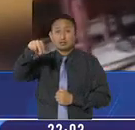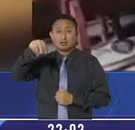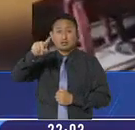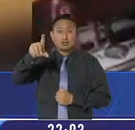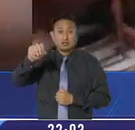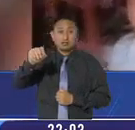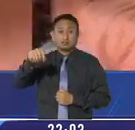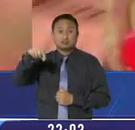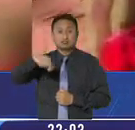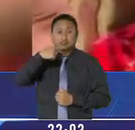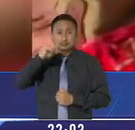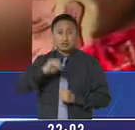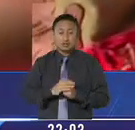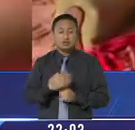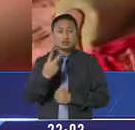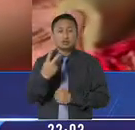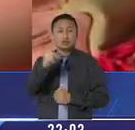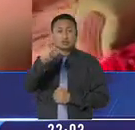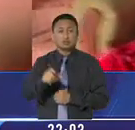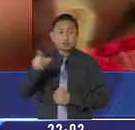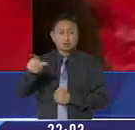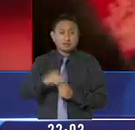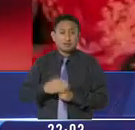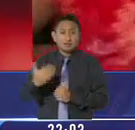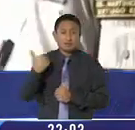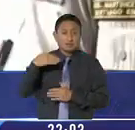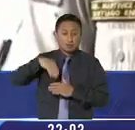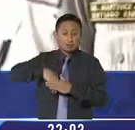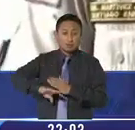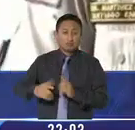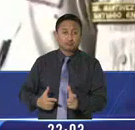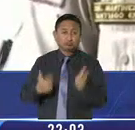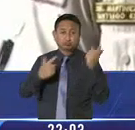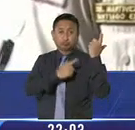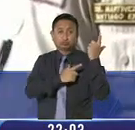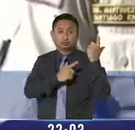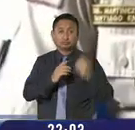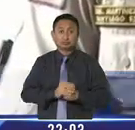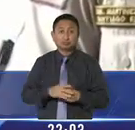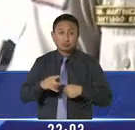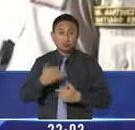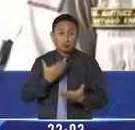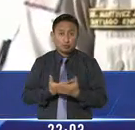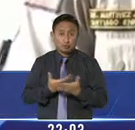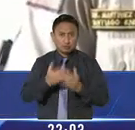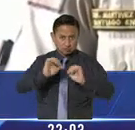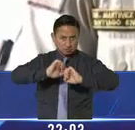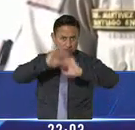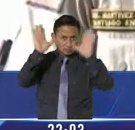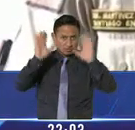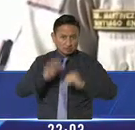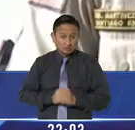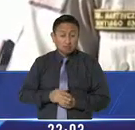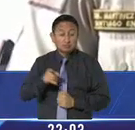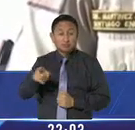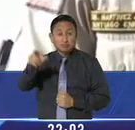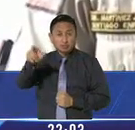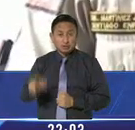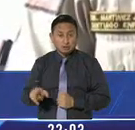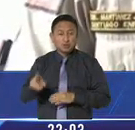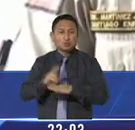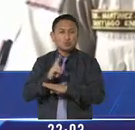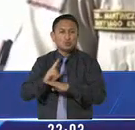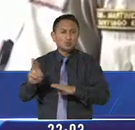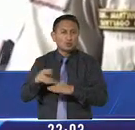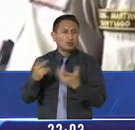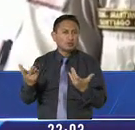presencia de dos sujetos, quienes guardaban armas de grueso calibre. Los indicios que tenemos son claros y son armamentos que estaban siendo utilizados